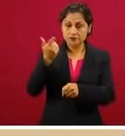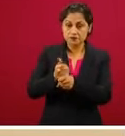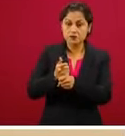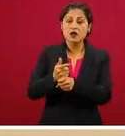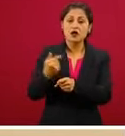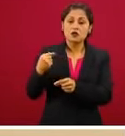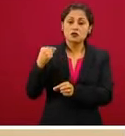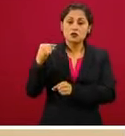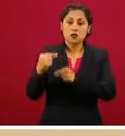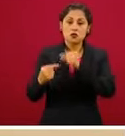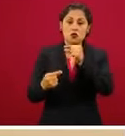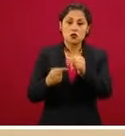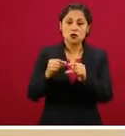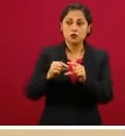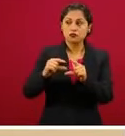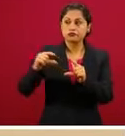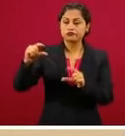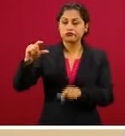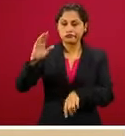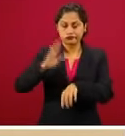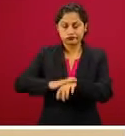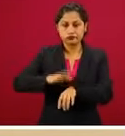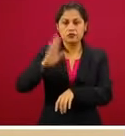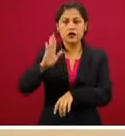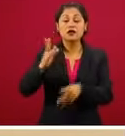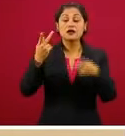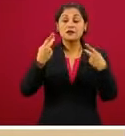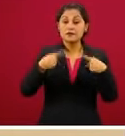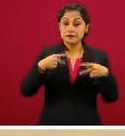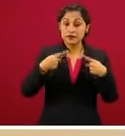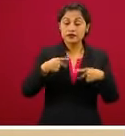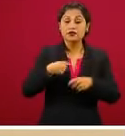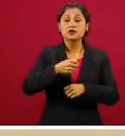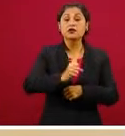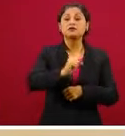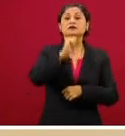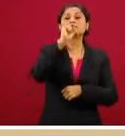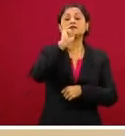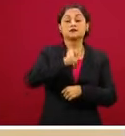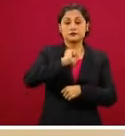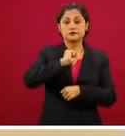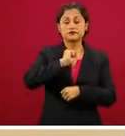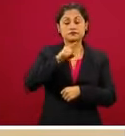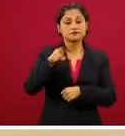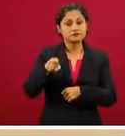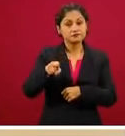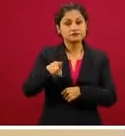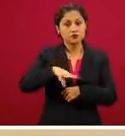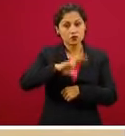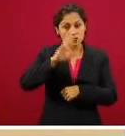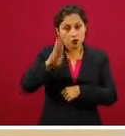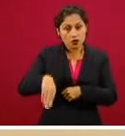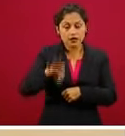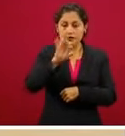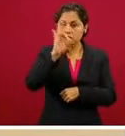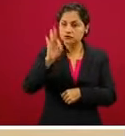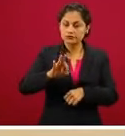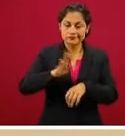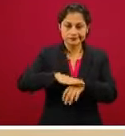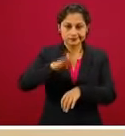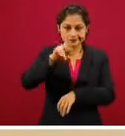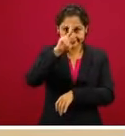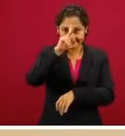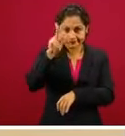este gradiente, en donde las personas hospitalizadas, intubadas, tienen una mayor probabilidad de perder la vida. Ahí aparece